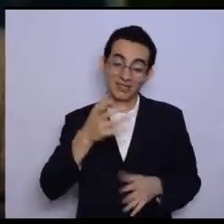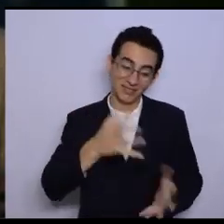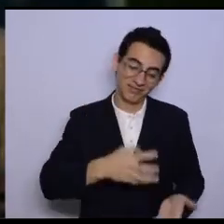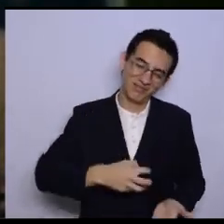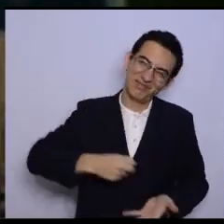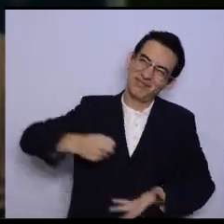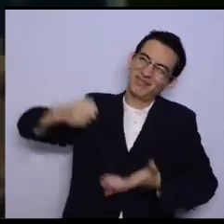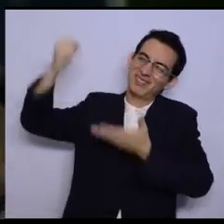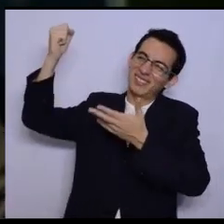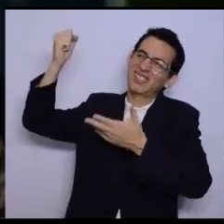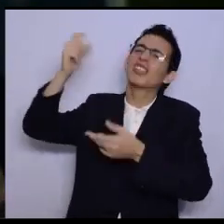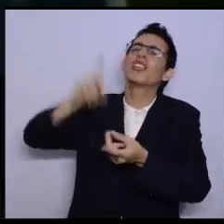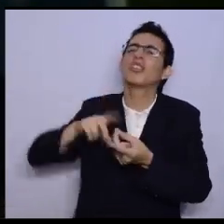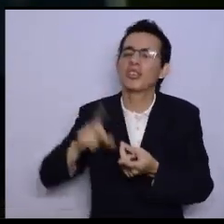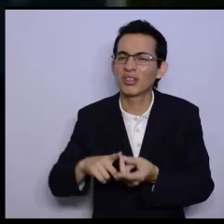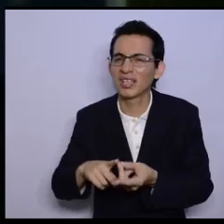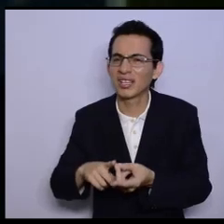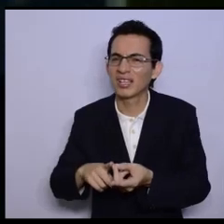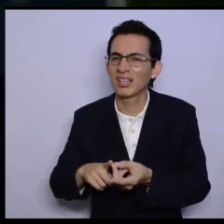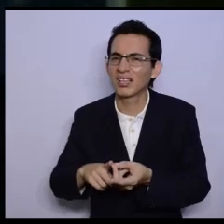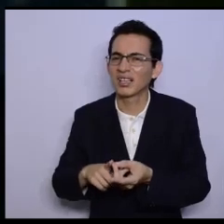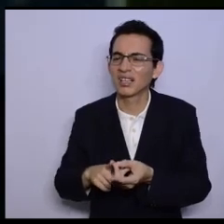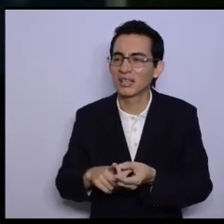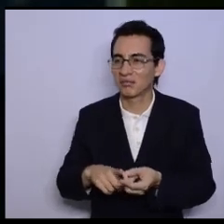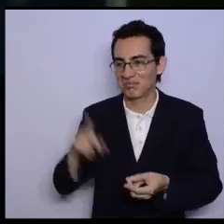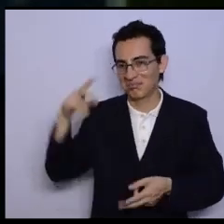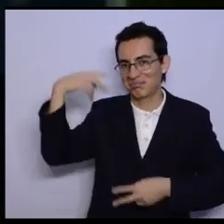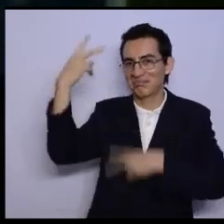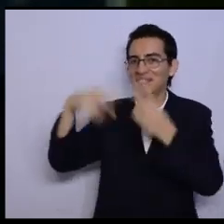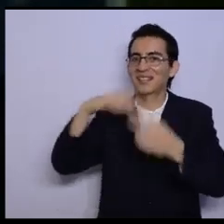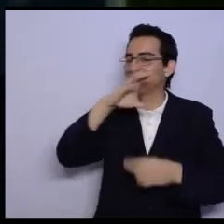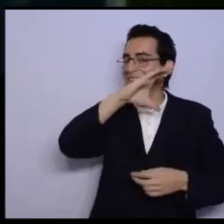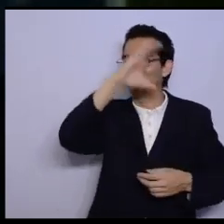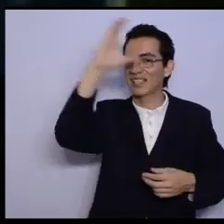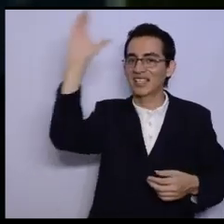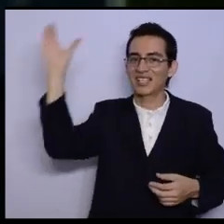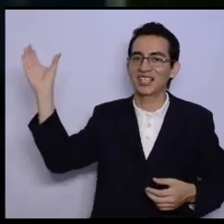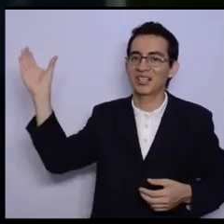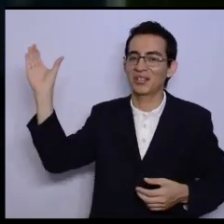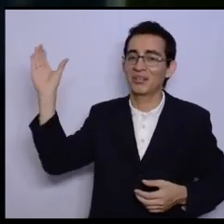dónde? Al paraíso. ¡Wow!